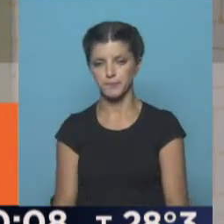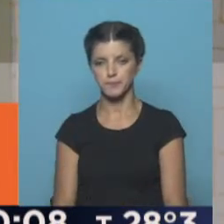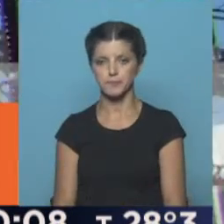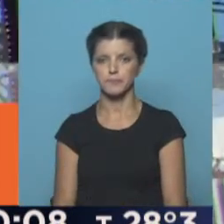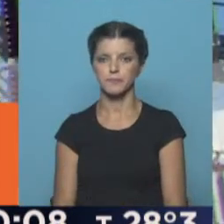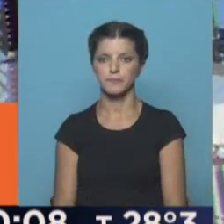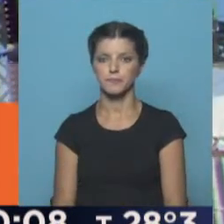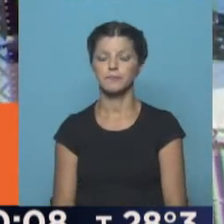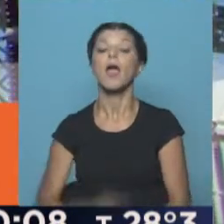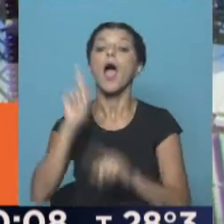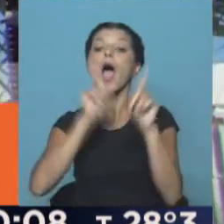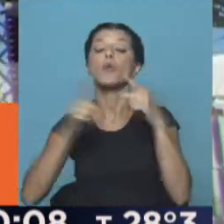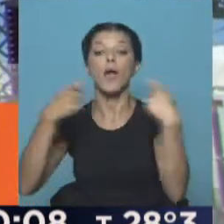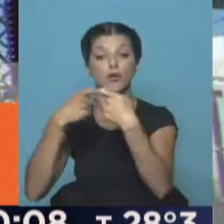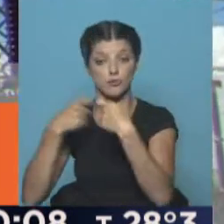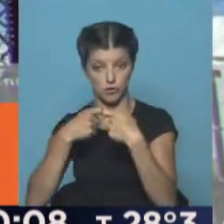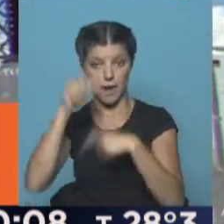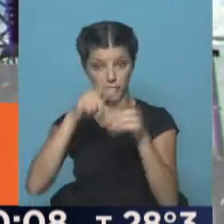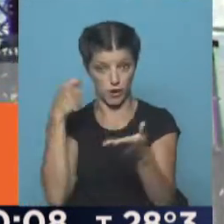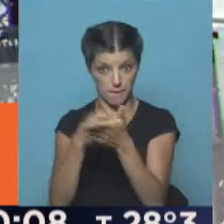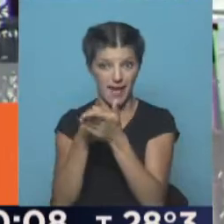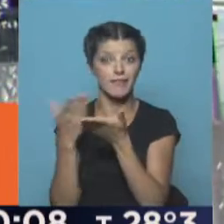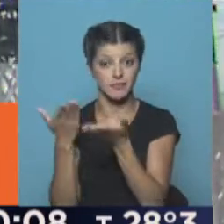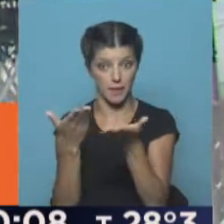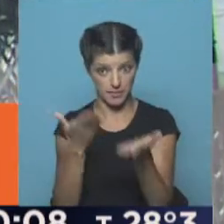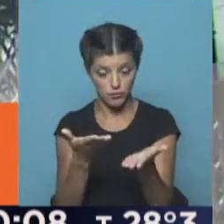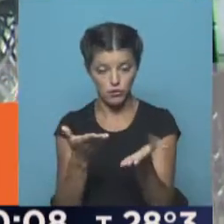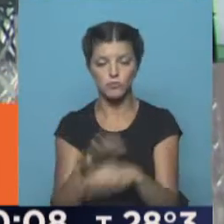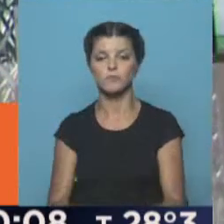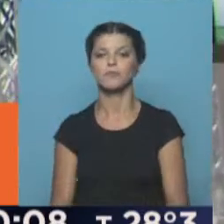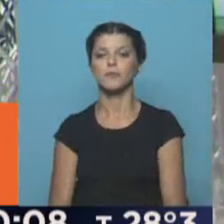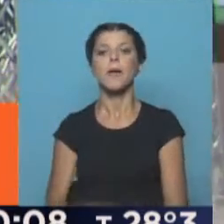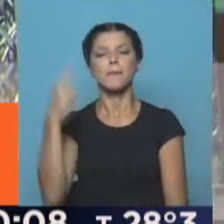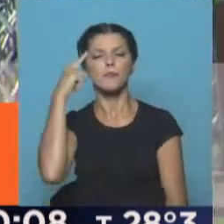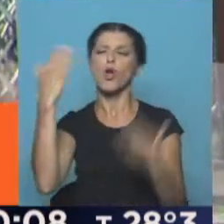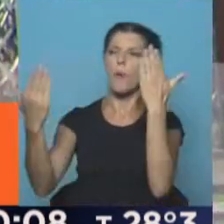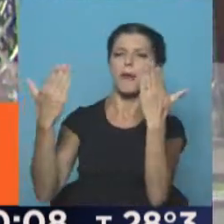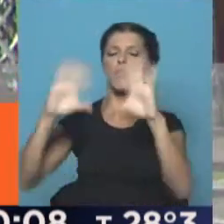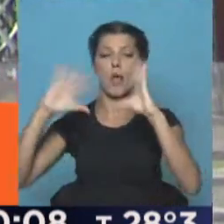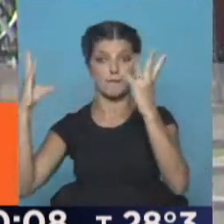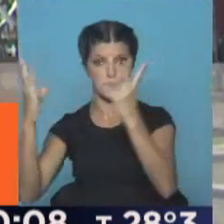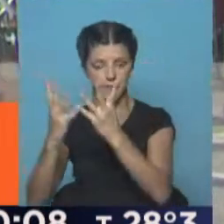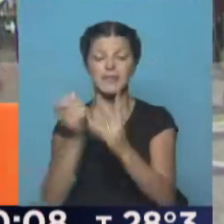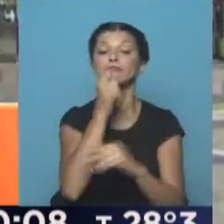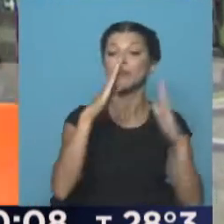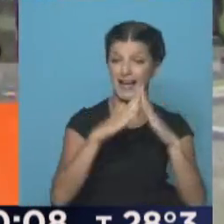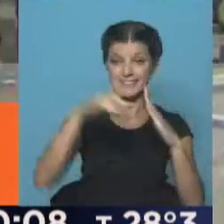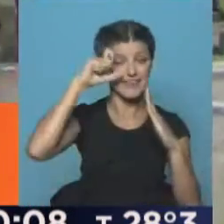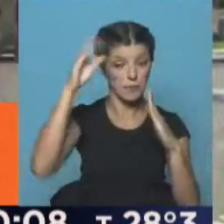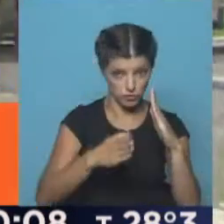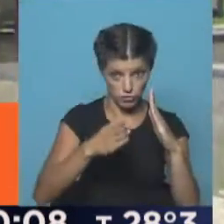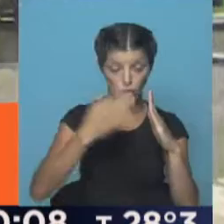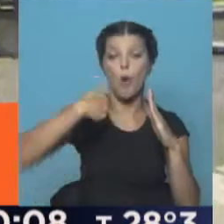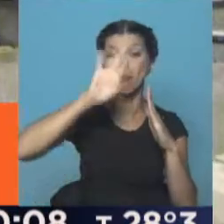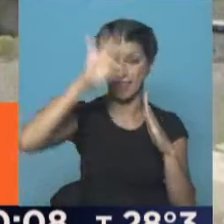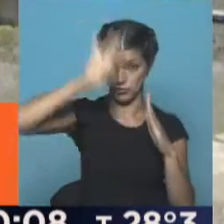algunas asociaciones de consumidores atendiendo a estándares internacionales cuando un hogar debe gastar más del 10 por ciento de sus